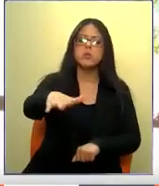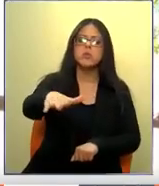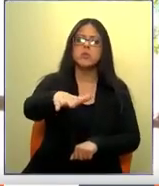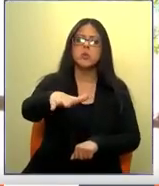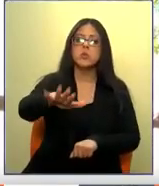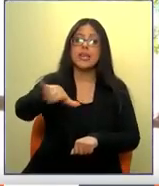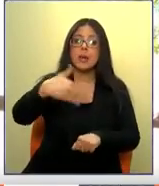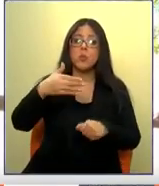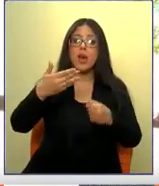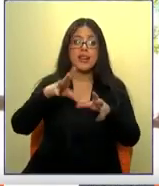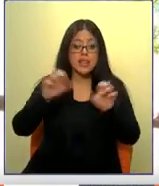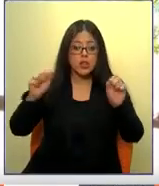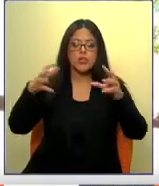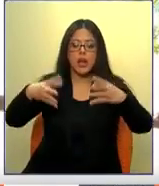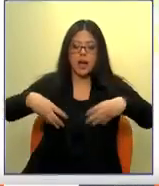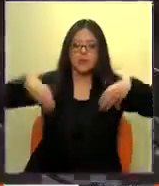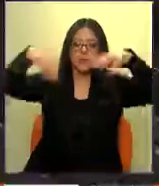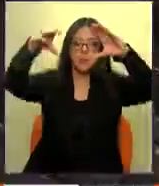parrilla.